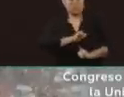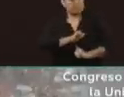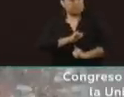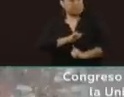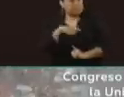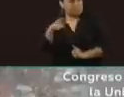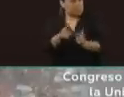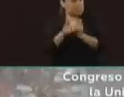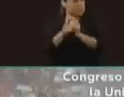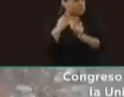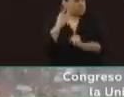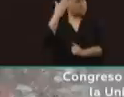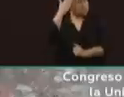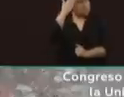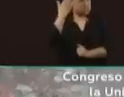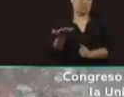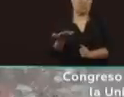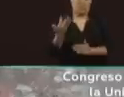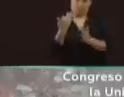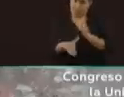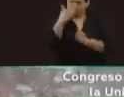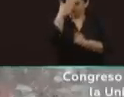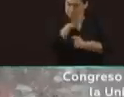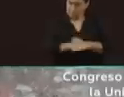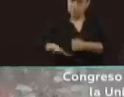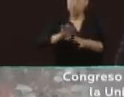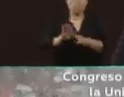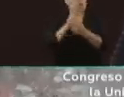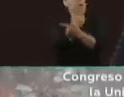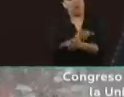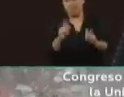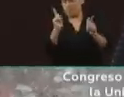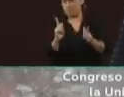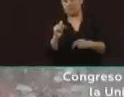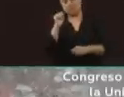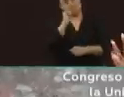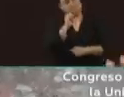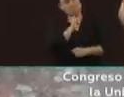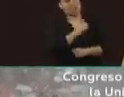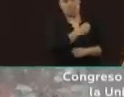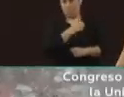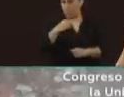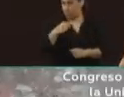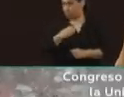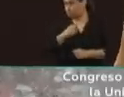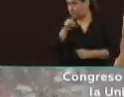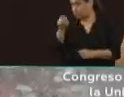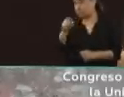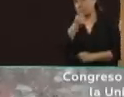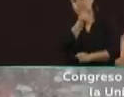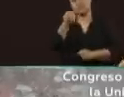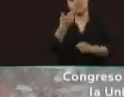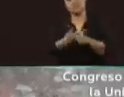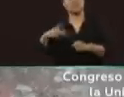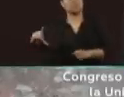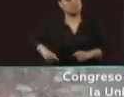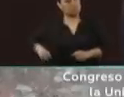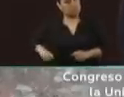político, olvidándose del carácter republicano que debe tener la secretaria de